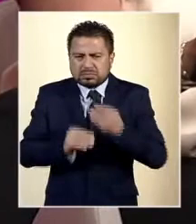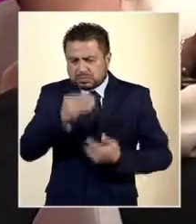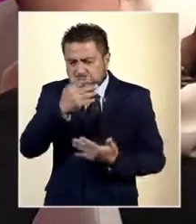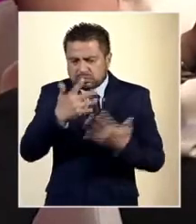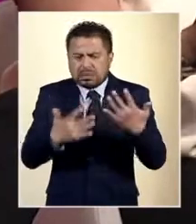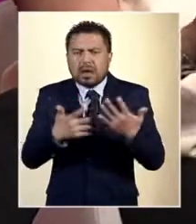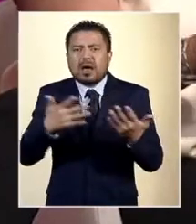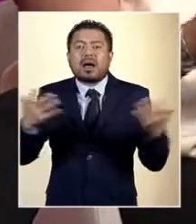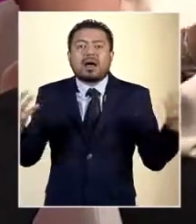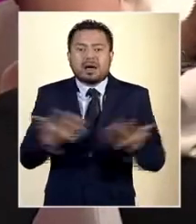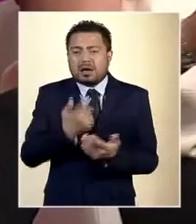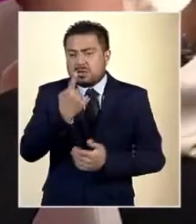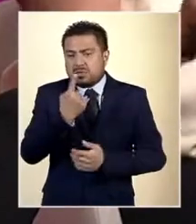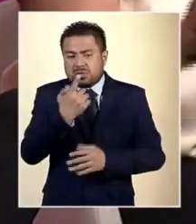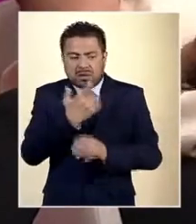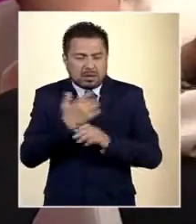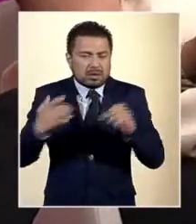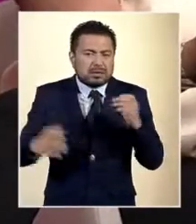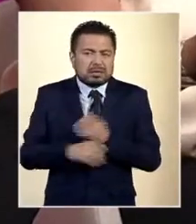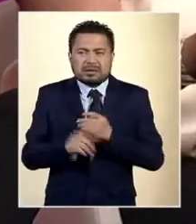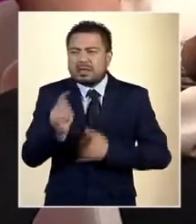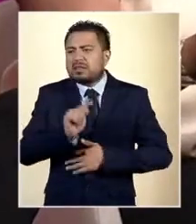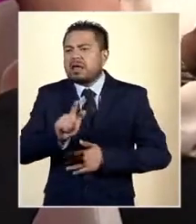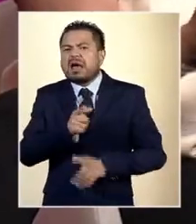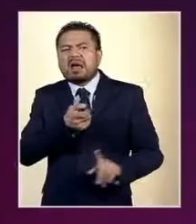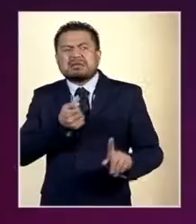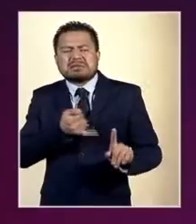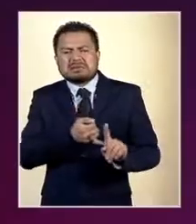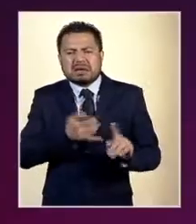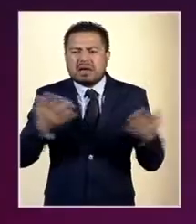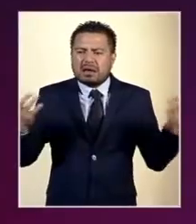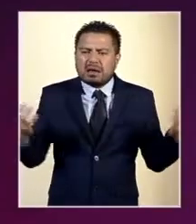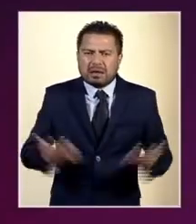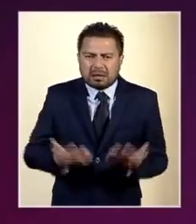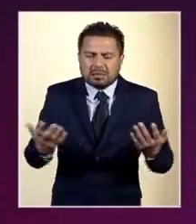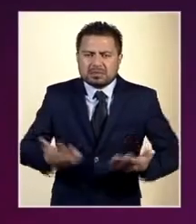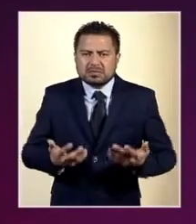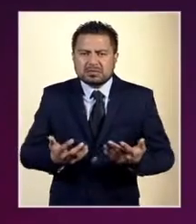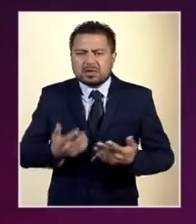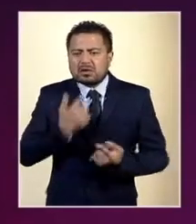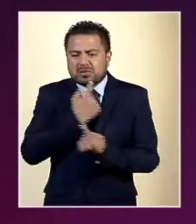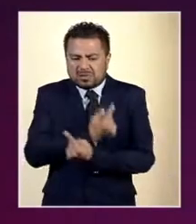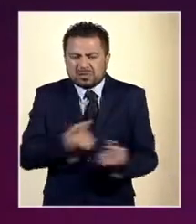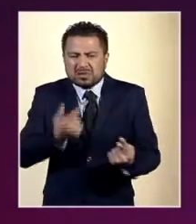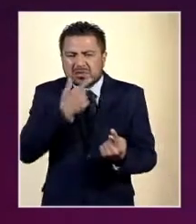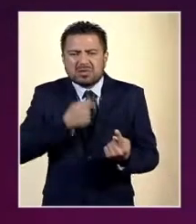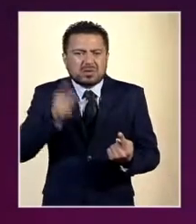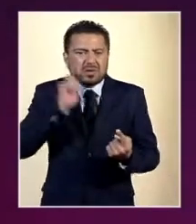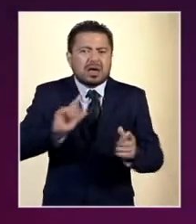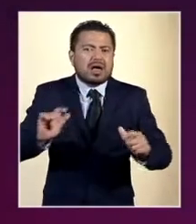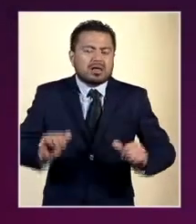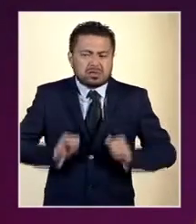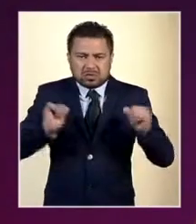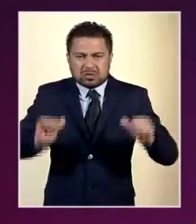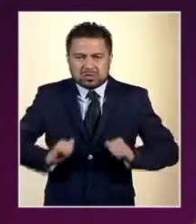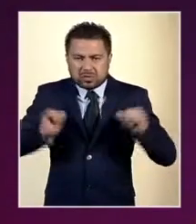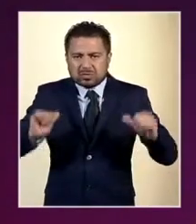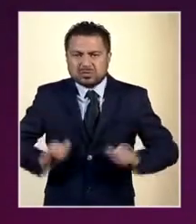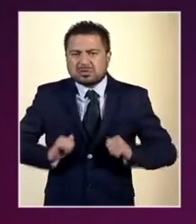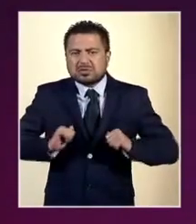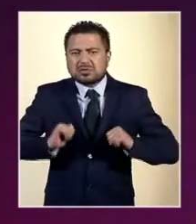estructuralmente hay una condición tal que hace que niños, niñas,